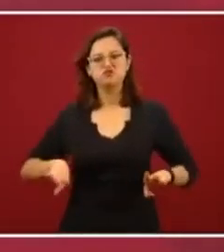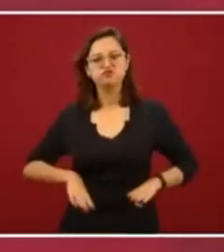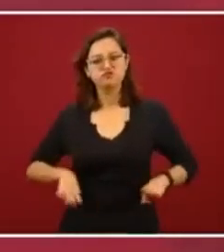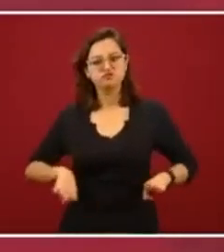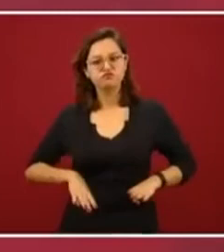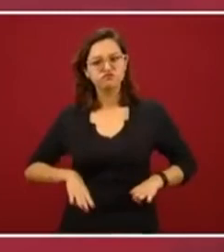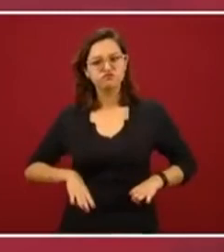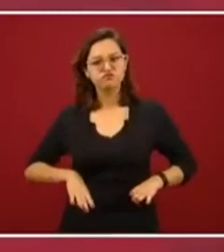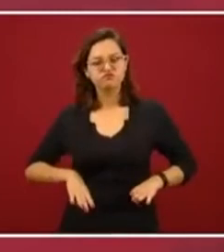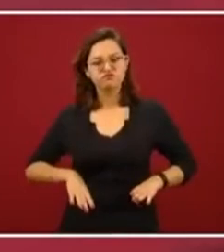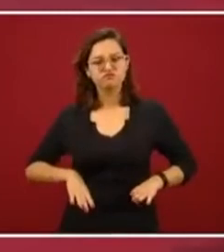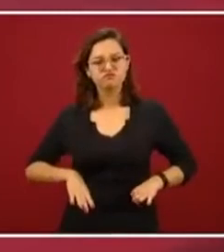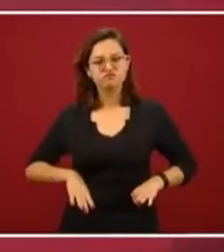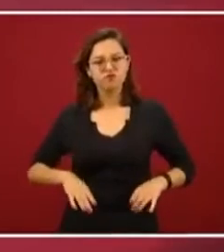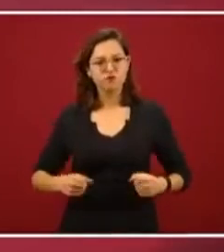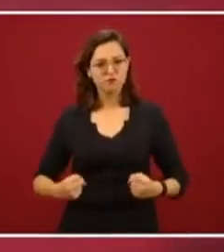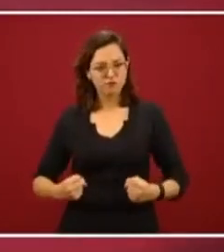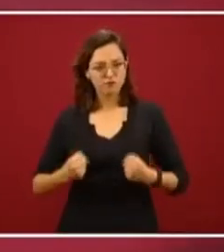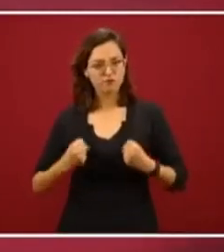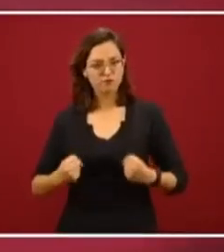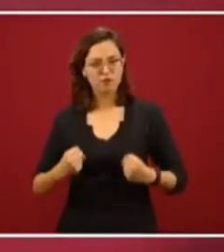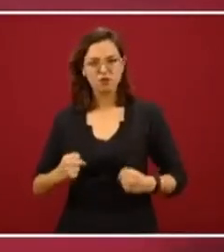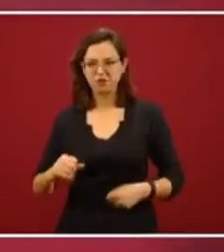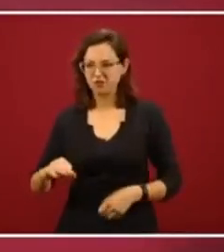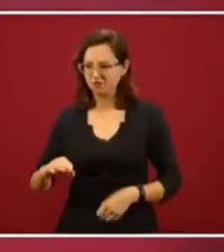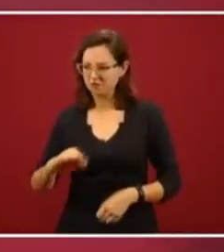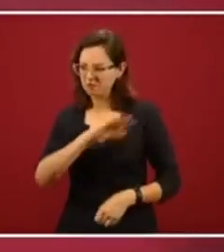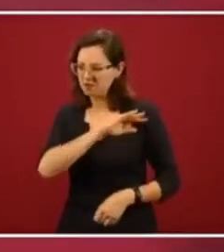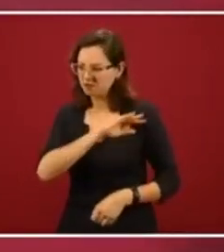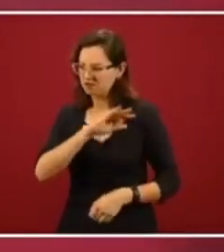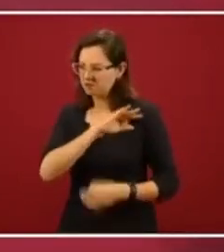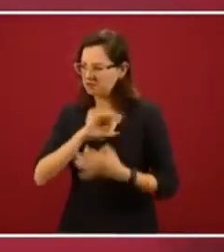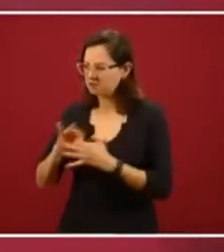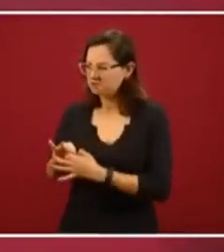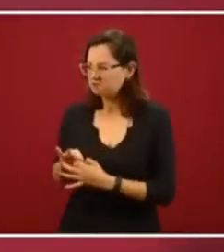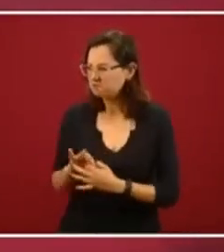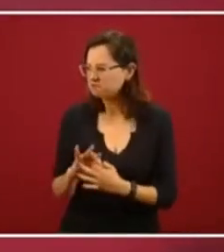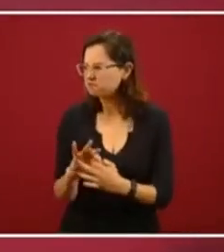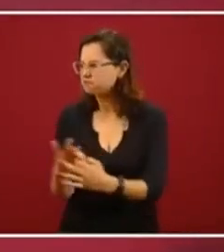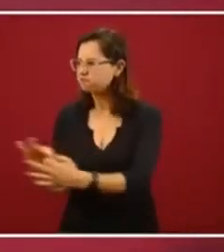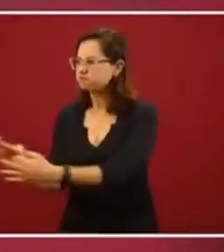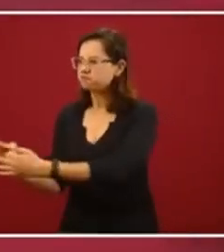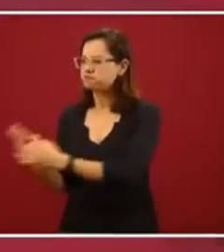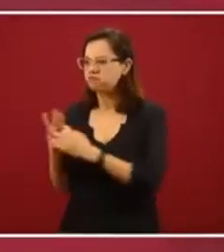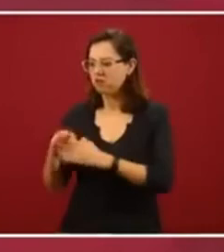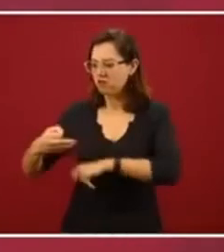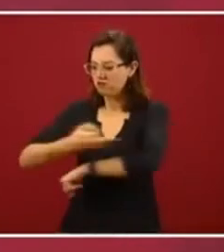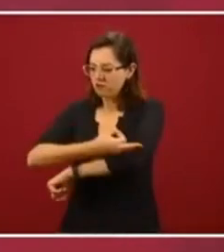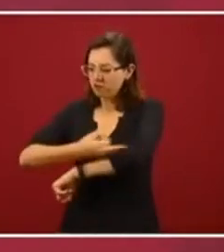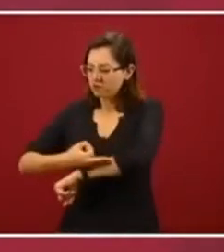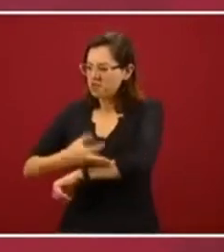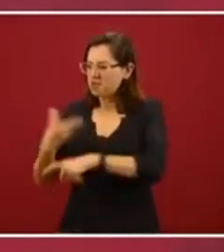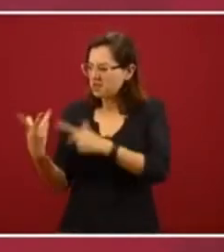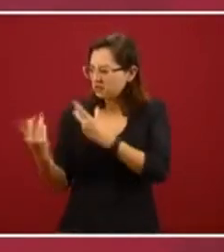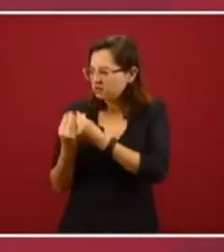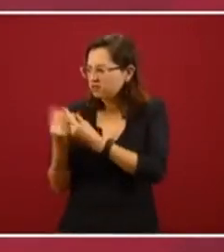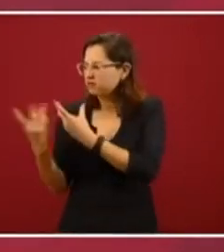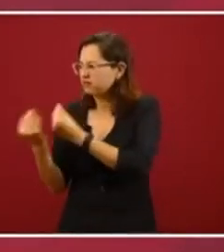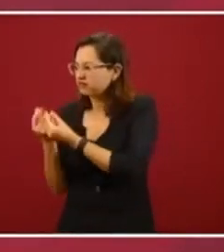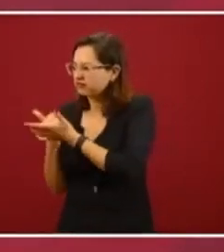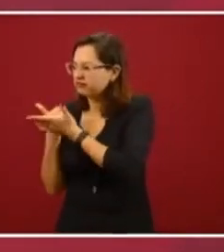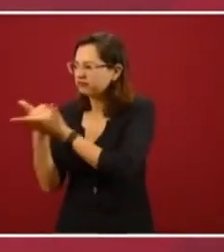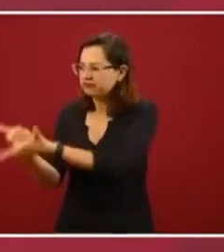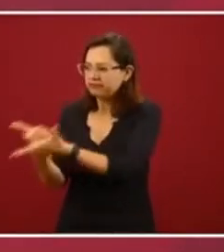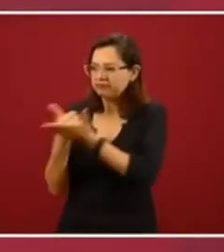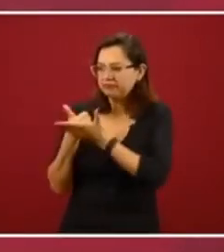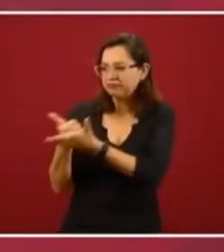por la solidaridad, la fraternidad de nuestras familias.